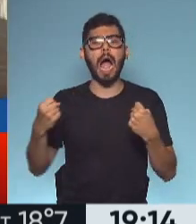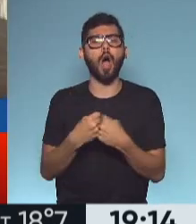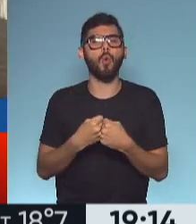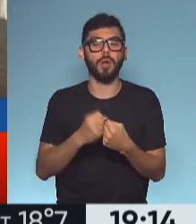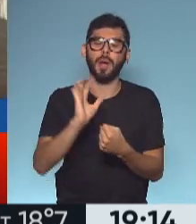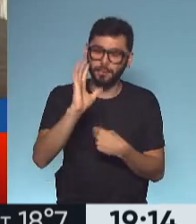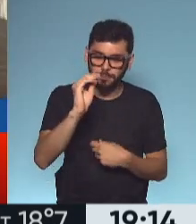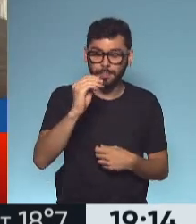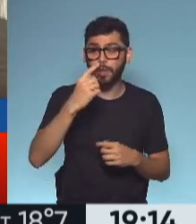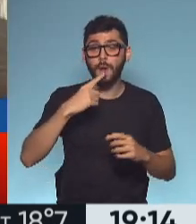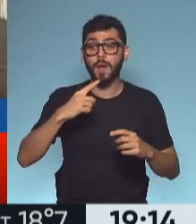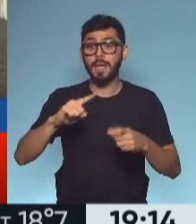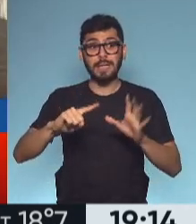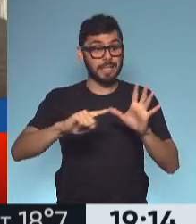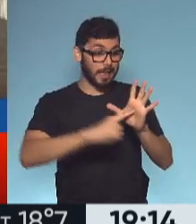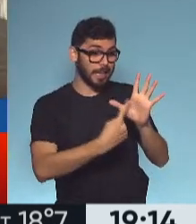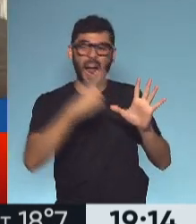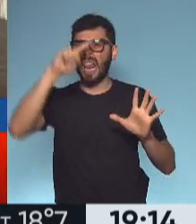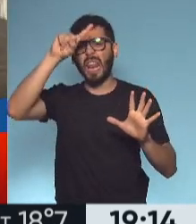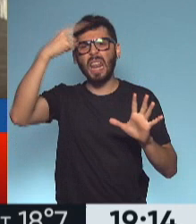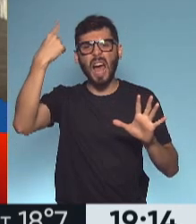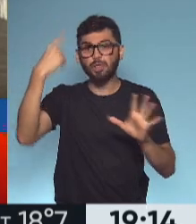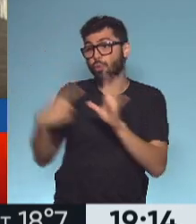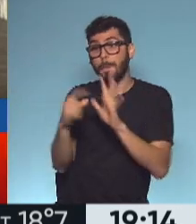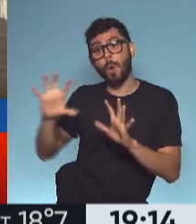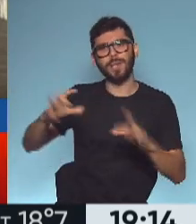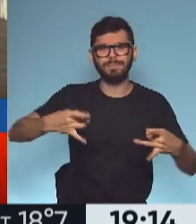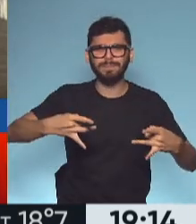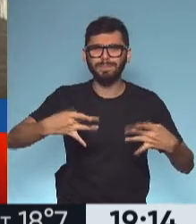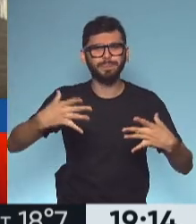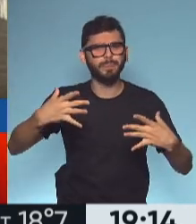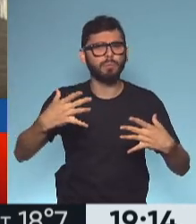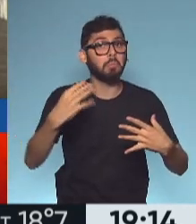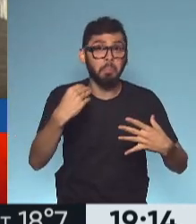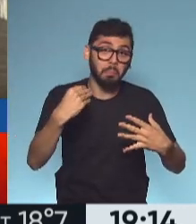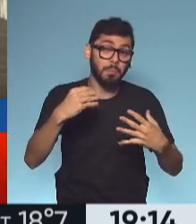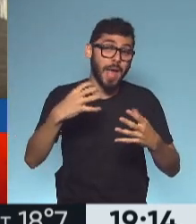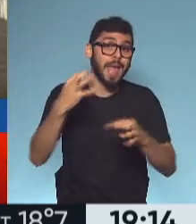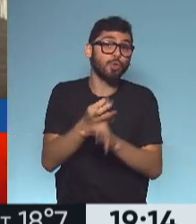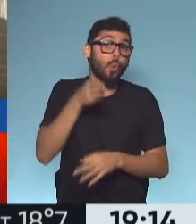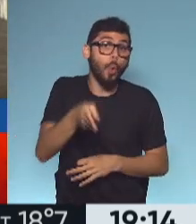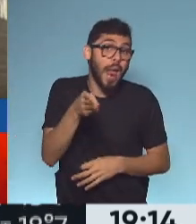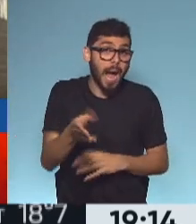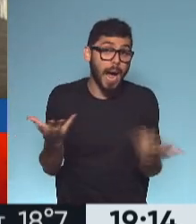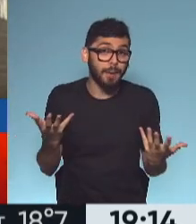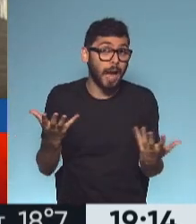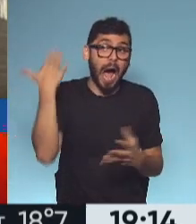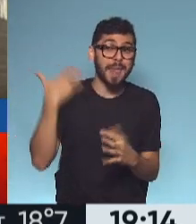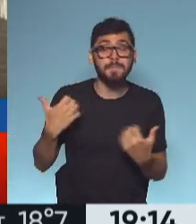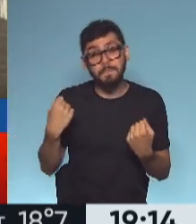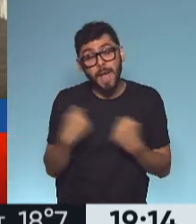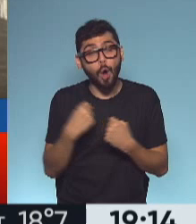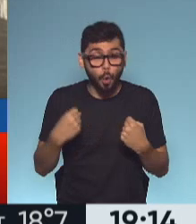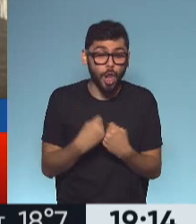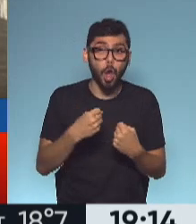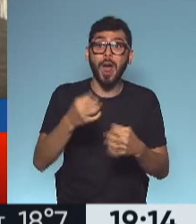principal conflicto que hubo entre la Ciudad de Buenos Aires y la Nación y la provincia de Buenos Aires fue la presencialidad escolar. Totalmente. Hasta ahí más o menos iban. Y eso desató otras